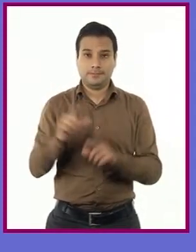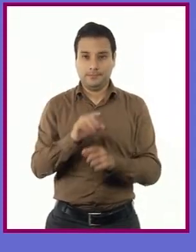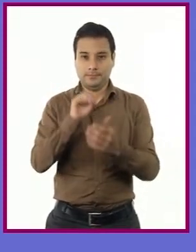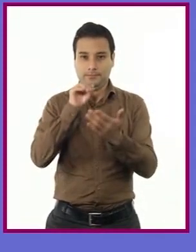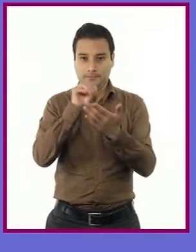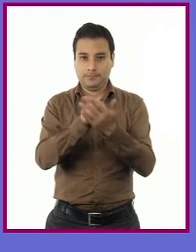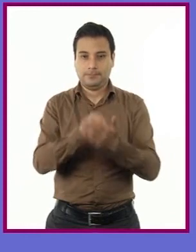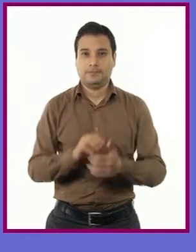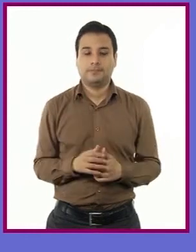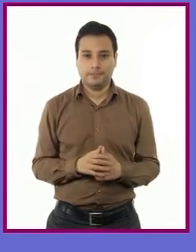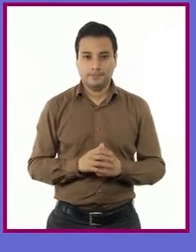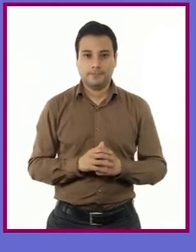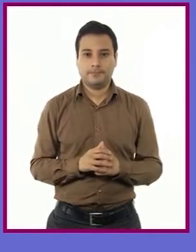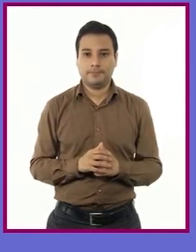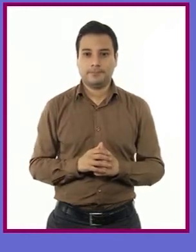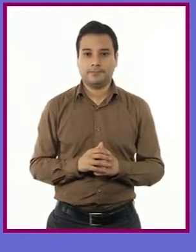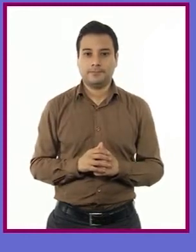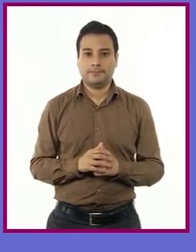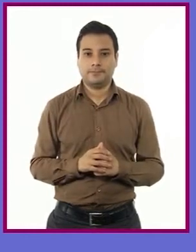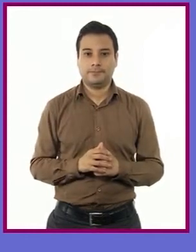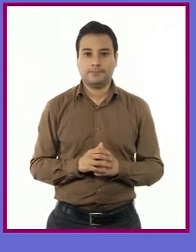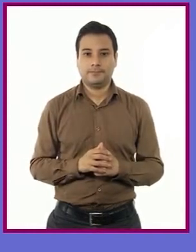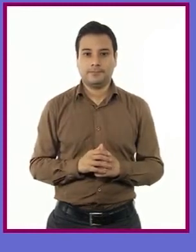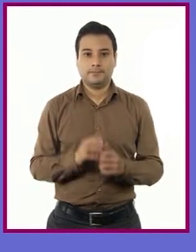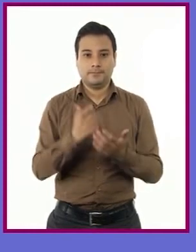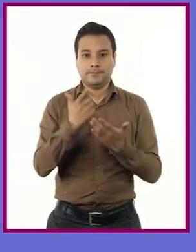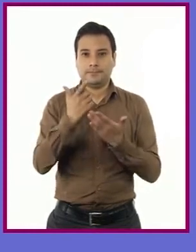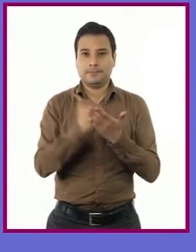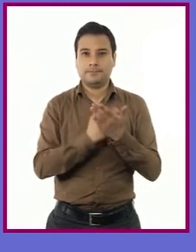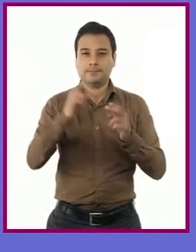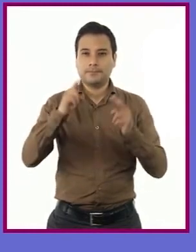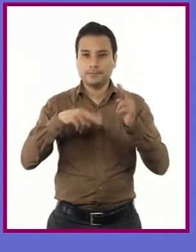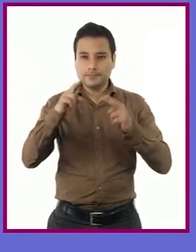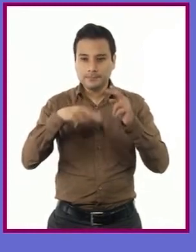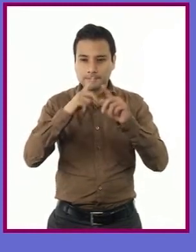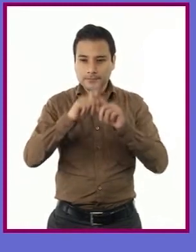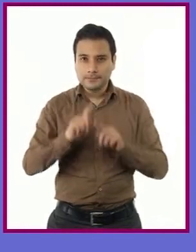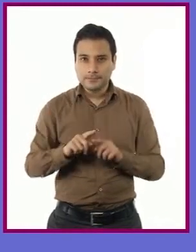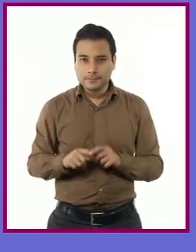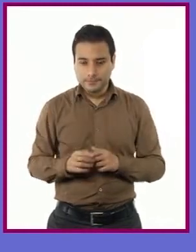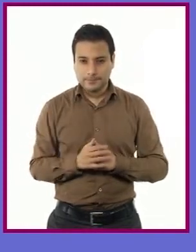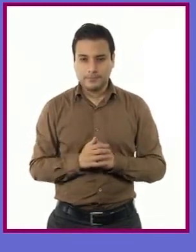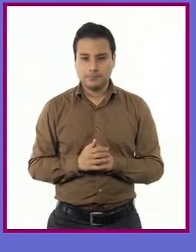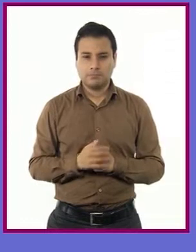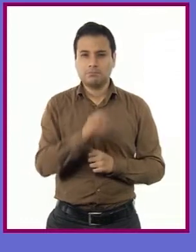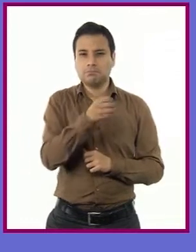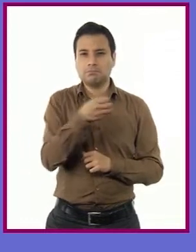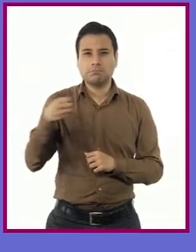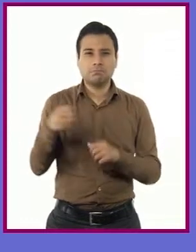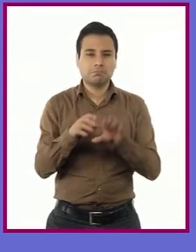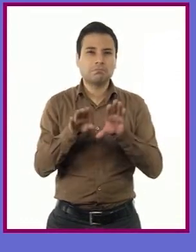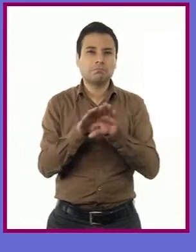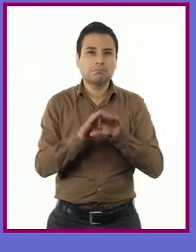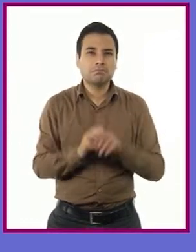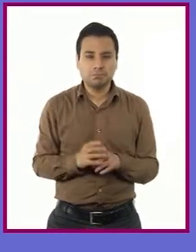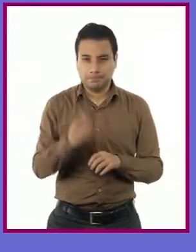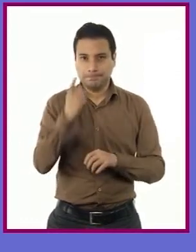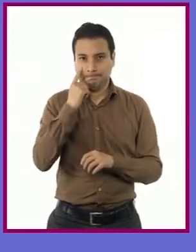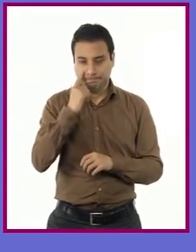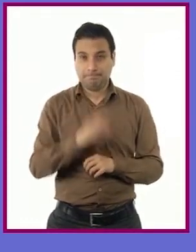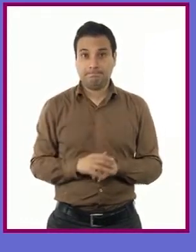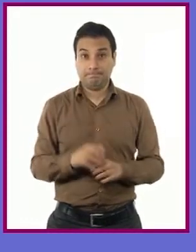automática. Lista multinivel. Para ordenar los números de subniveles, selecciona los enunciados que llevarán